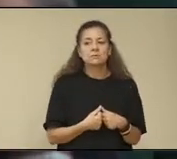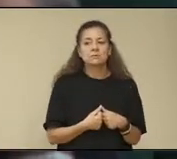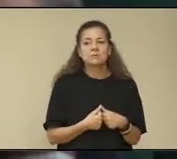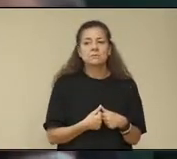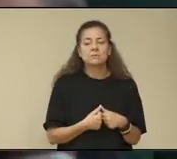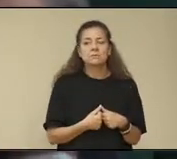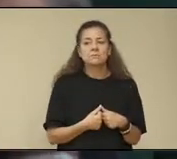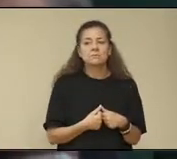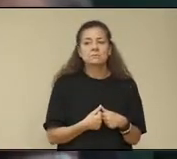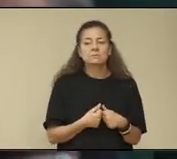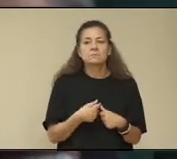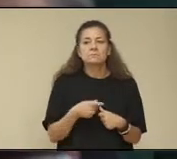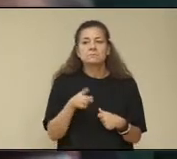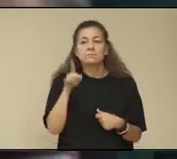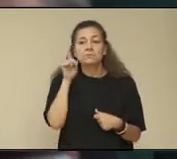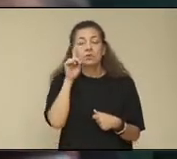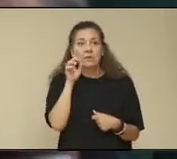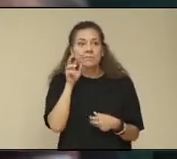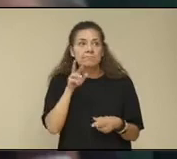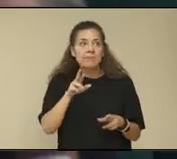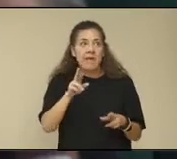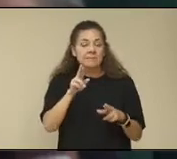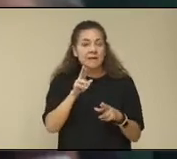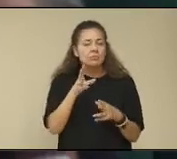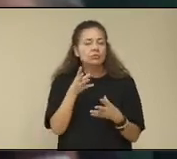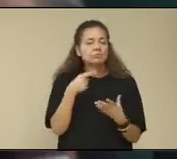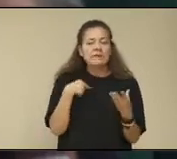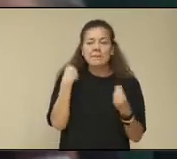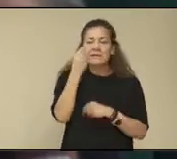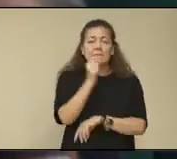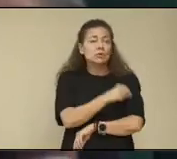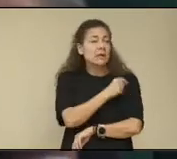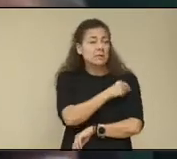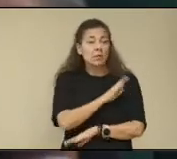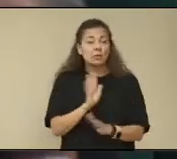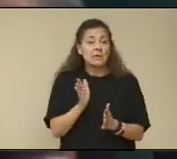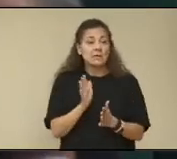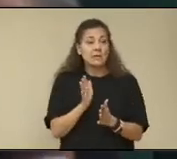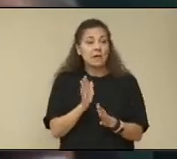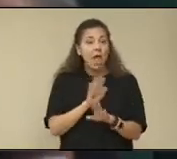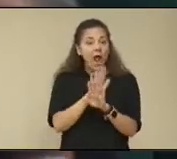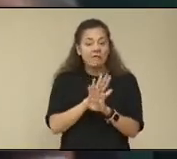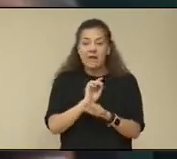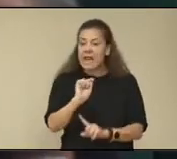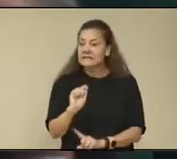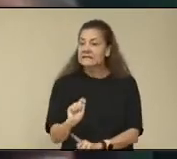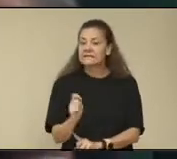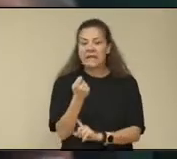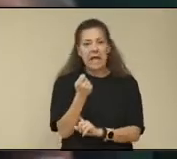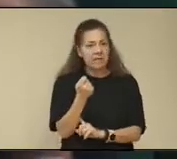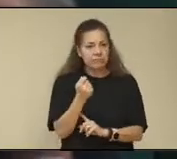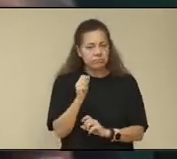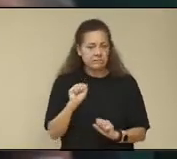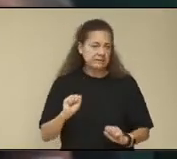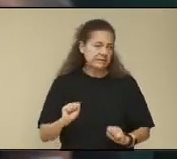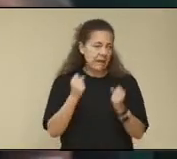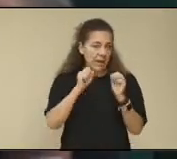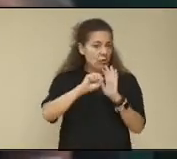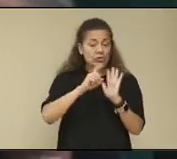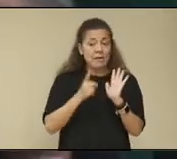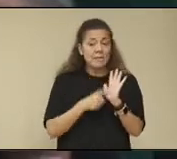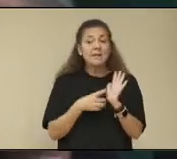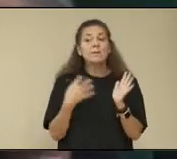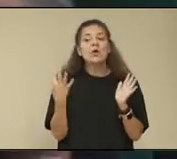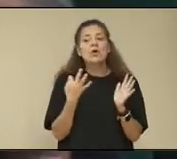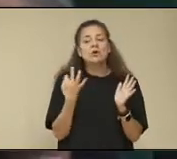digamos, no sé, hemos esperado muchísimo de las vacunas pensando que nos iba a salvar completamente, ¿no? Pero quizá hay que seguir